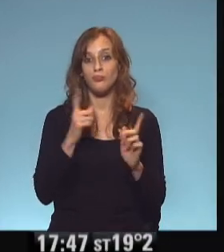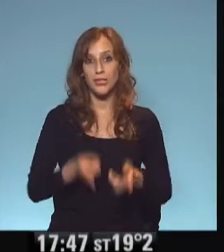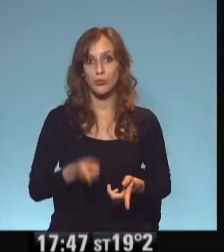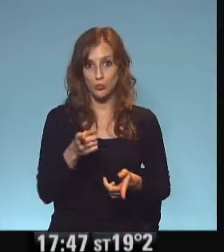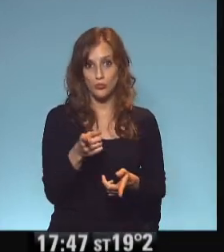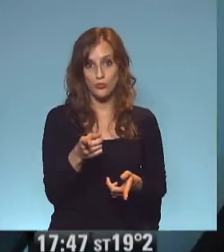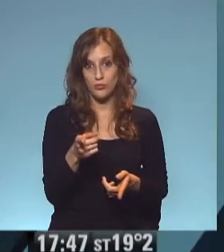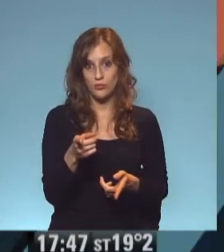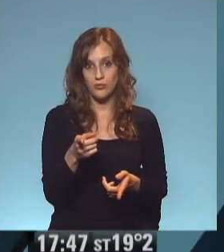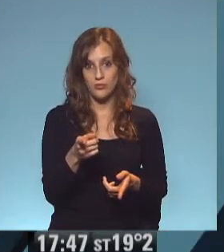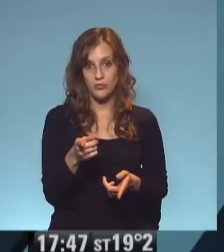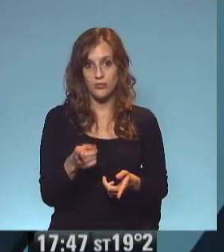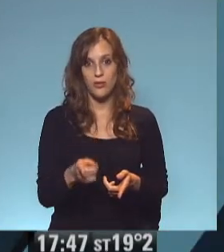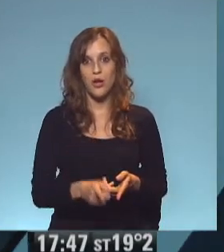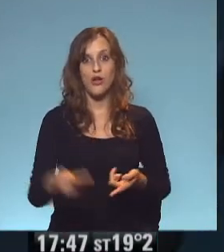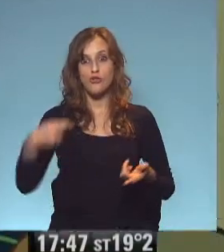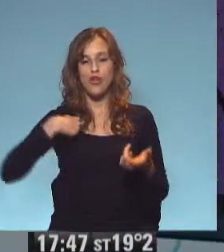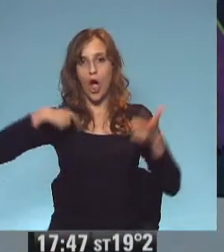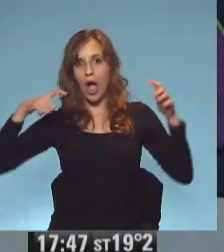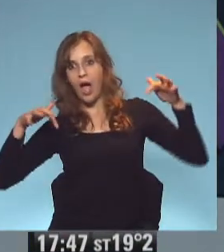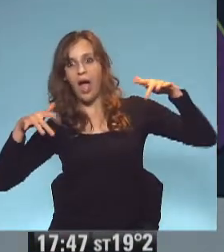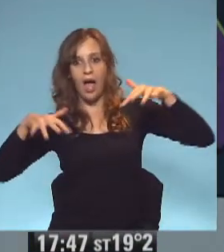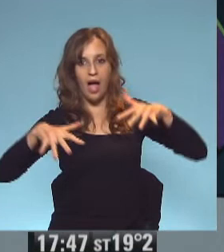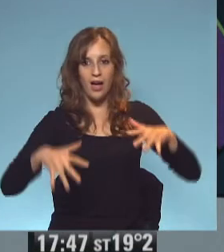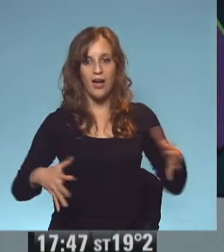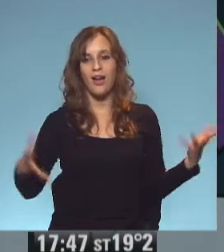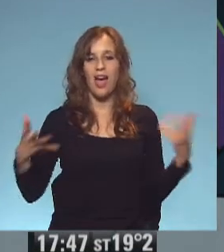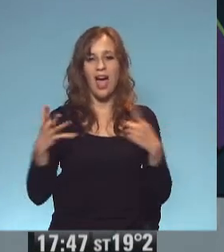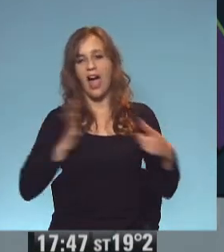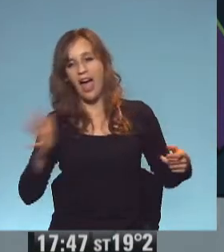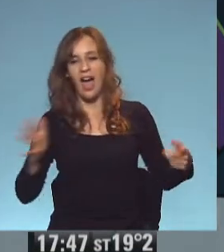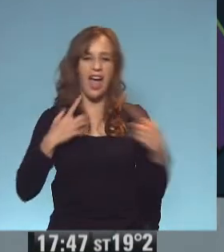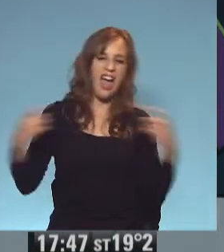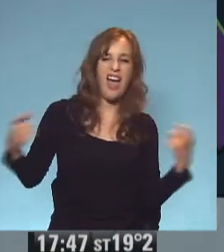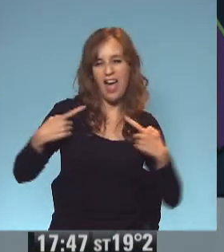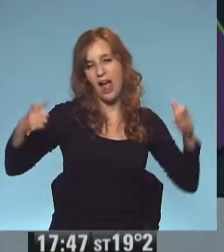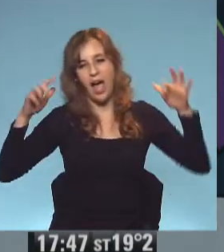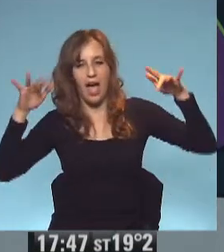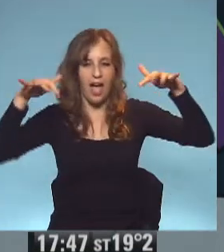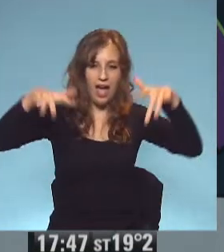¡Soy un zombie!